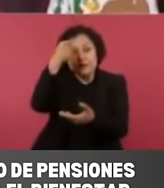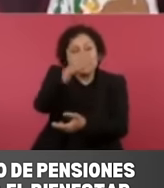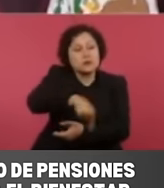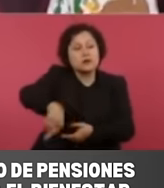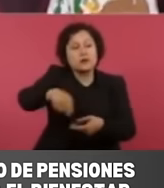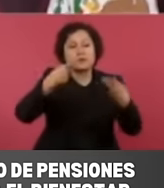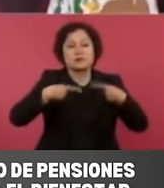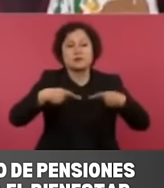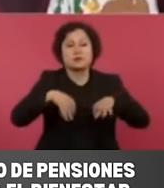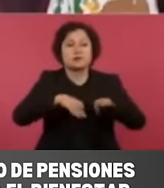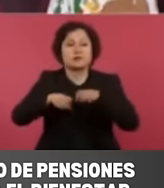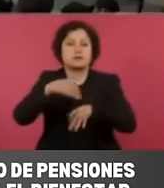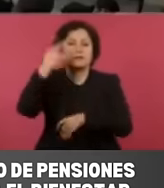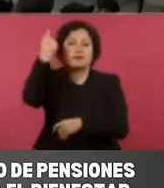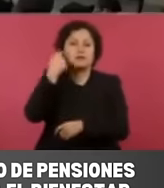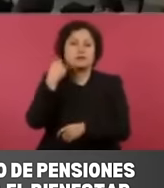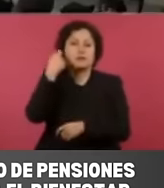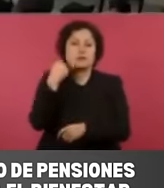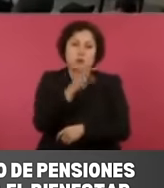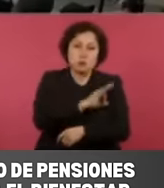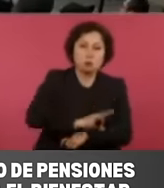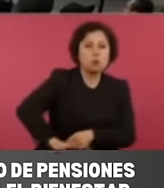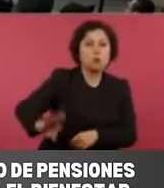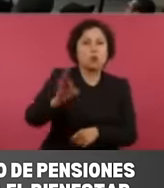Uno de los que estaba criticando